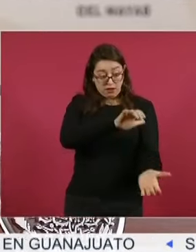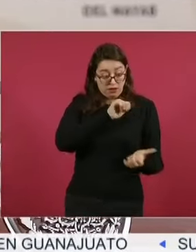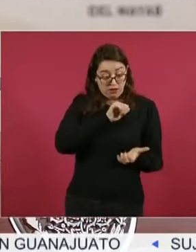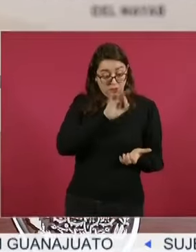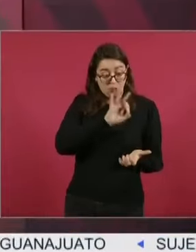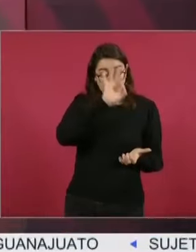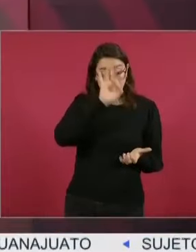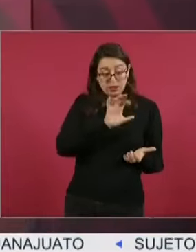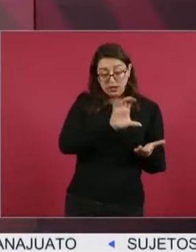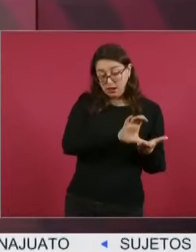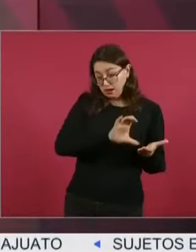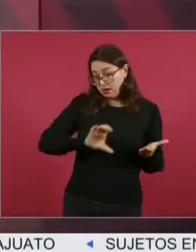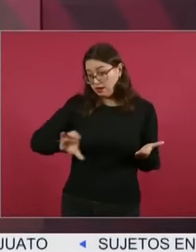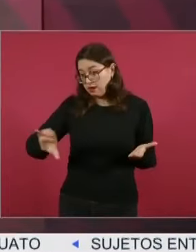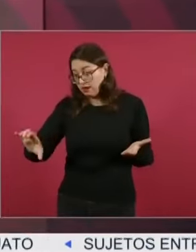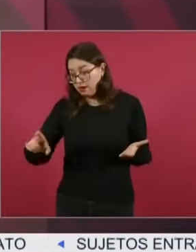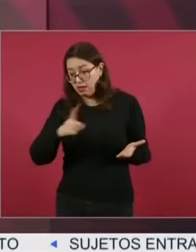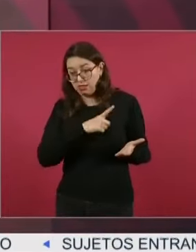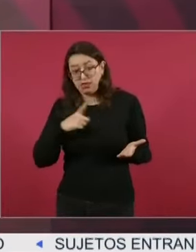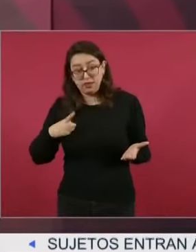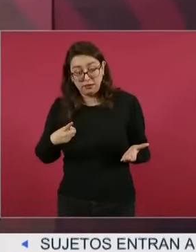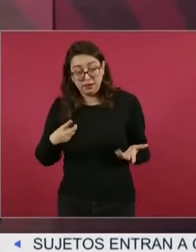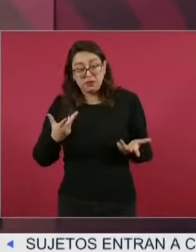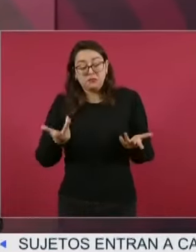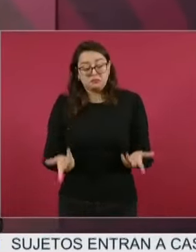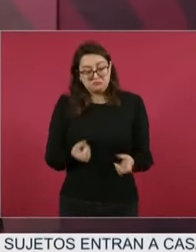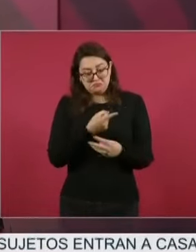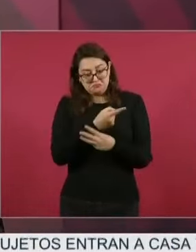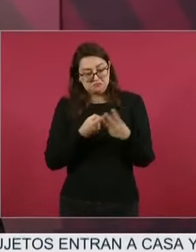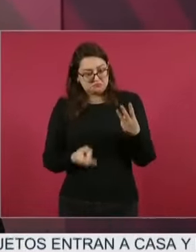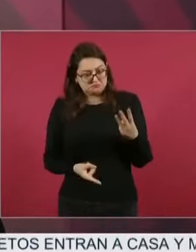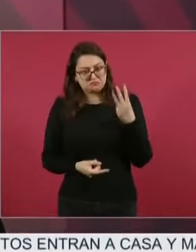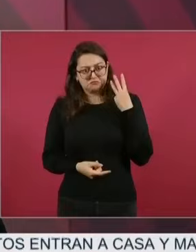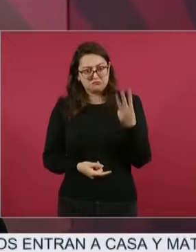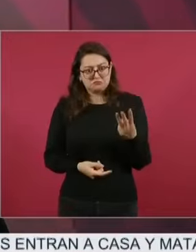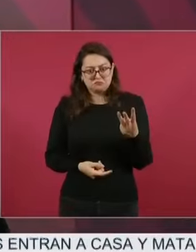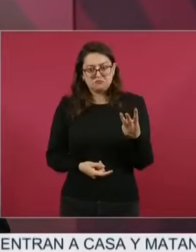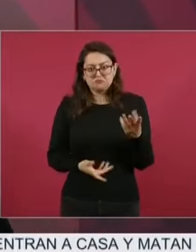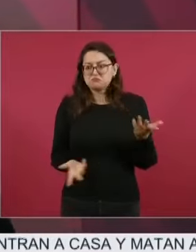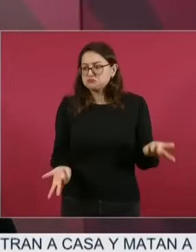trabajadores que viene un buen incremento